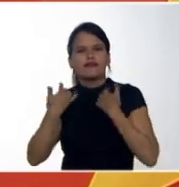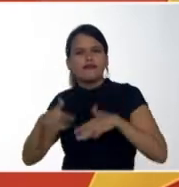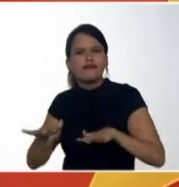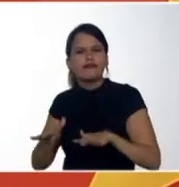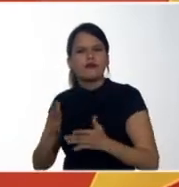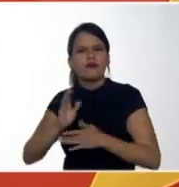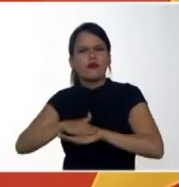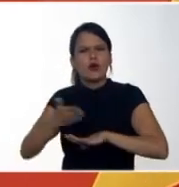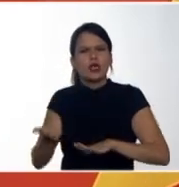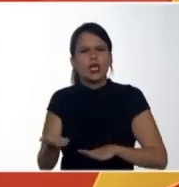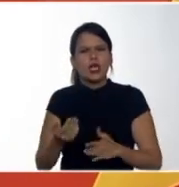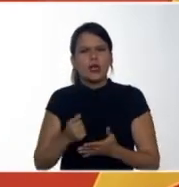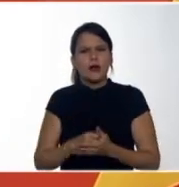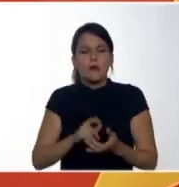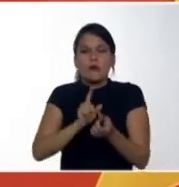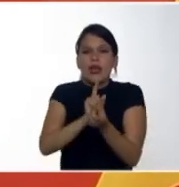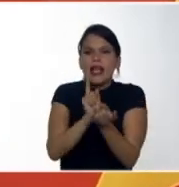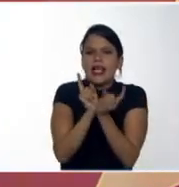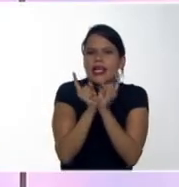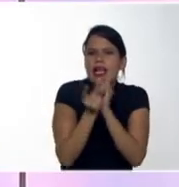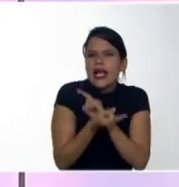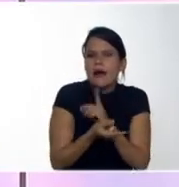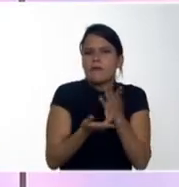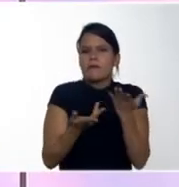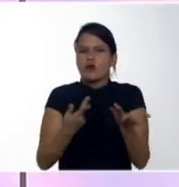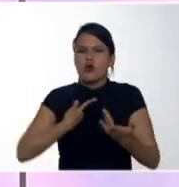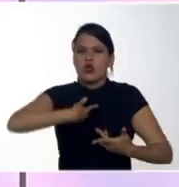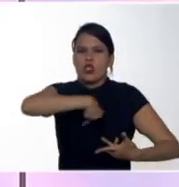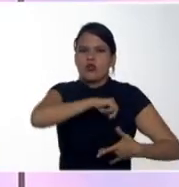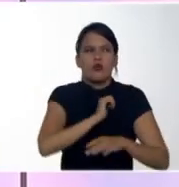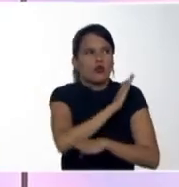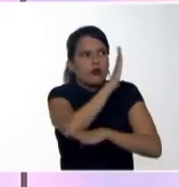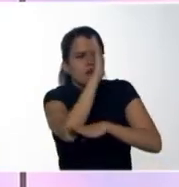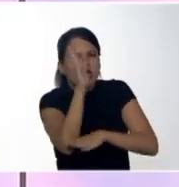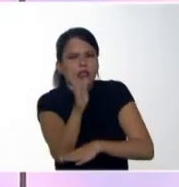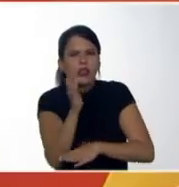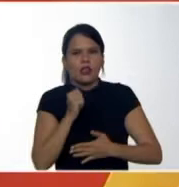qué? Por el cambio de nuestro ambiente. ¿Ok?